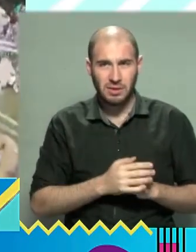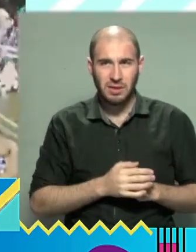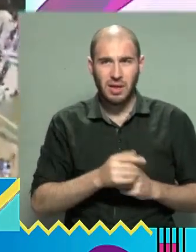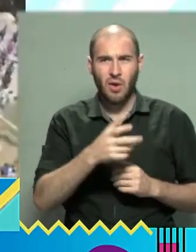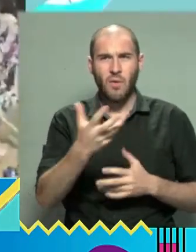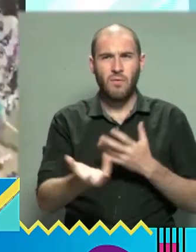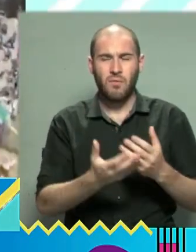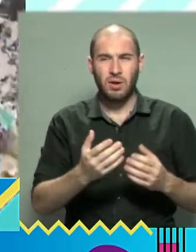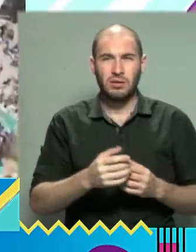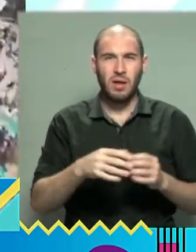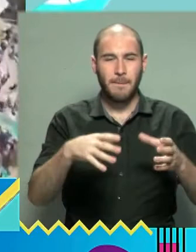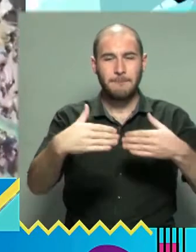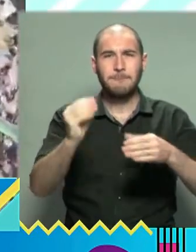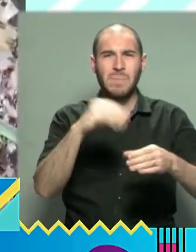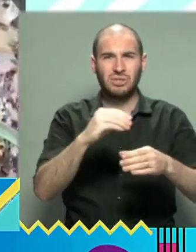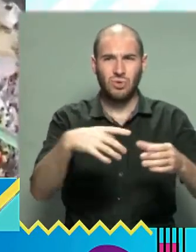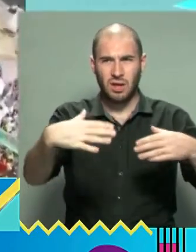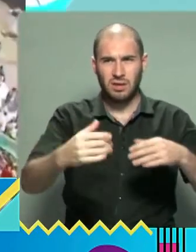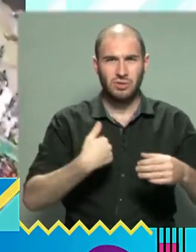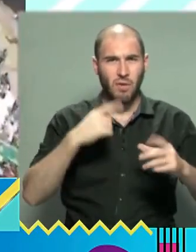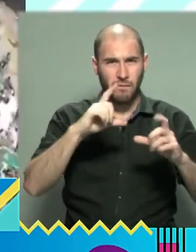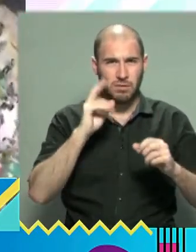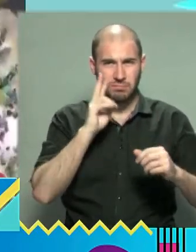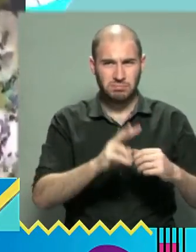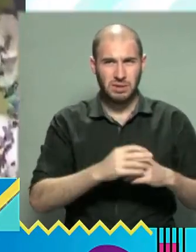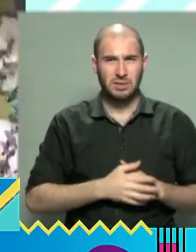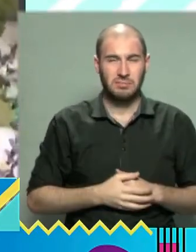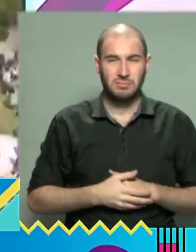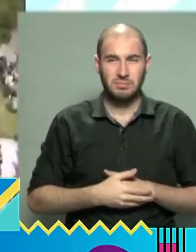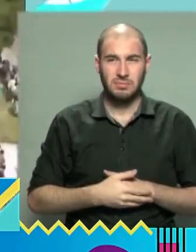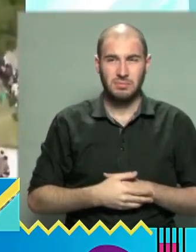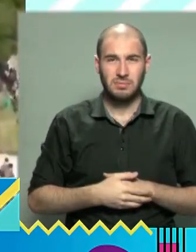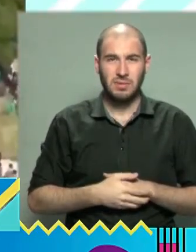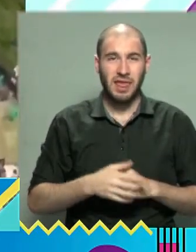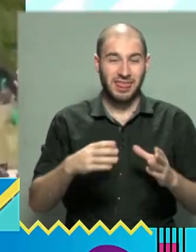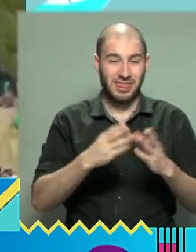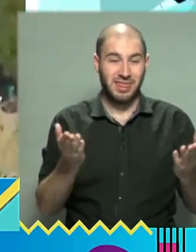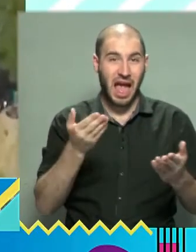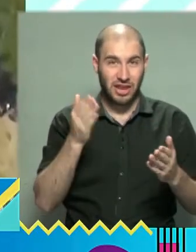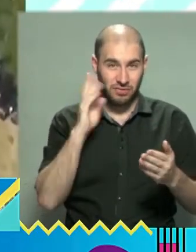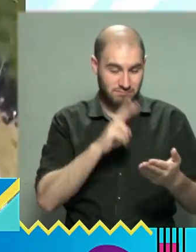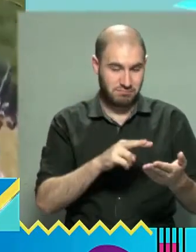prendido fuego un container, que era la foto que yo había visto en el diario.